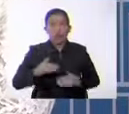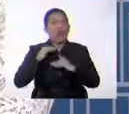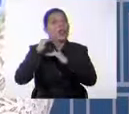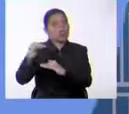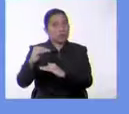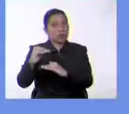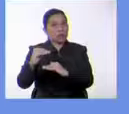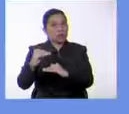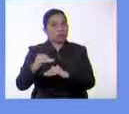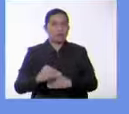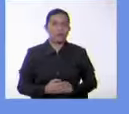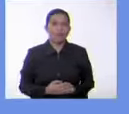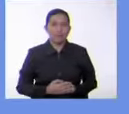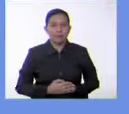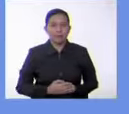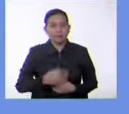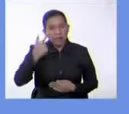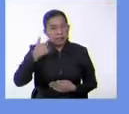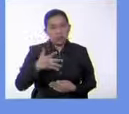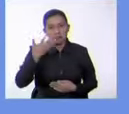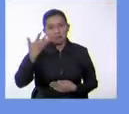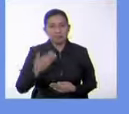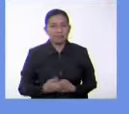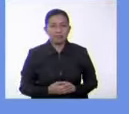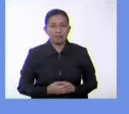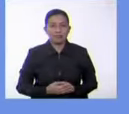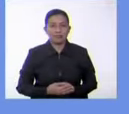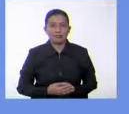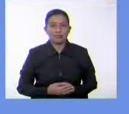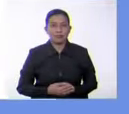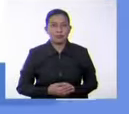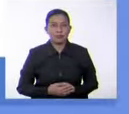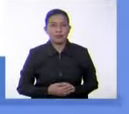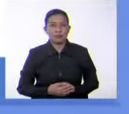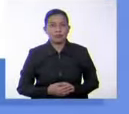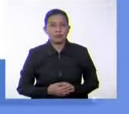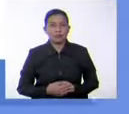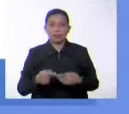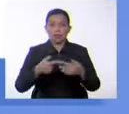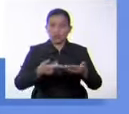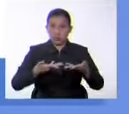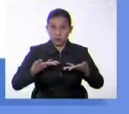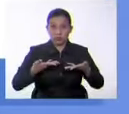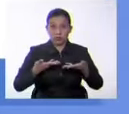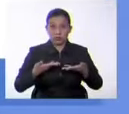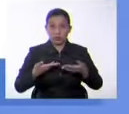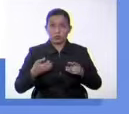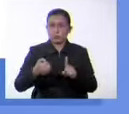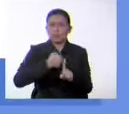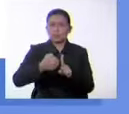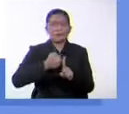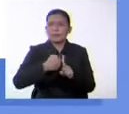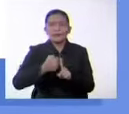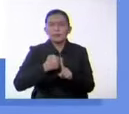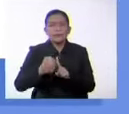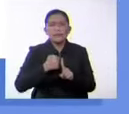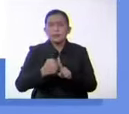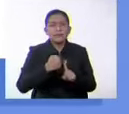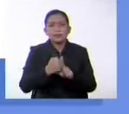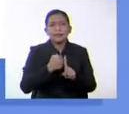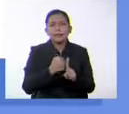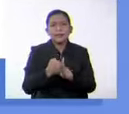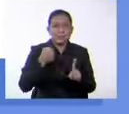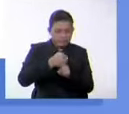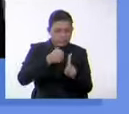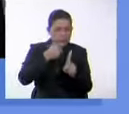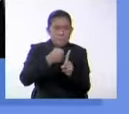a ese poder. En el caso podríamos mencionar incluso el derecho contra la tortura, que en